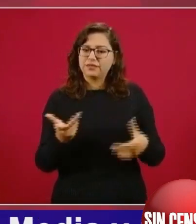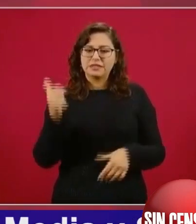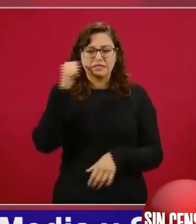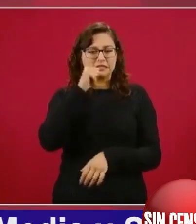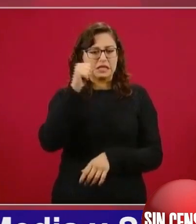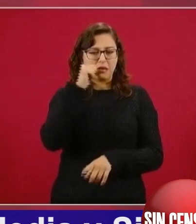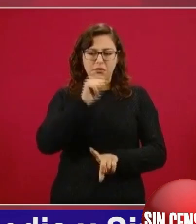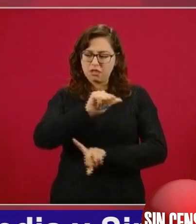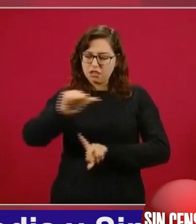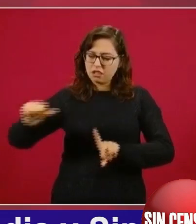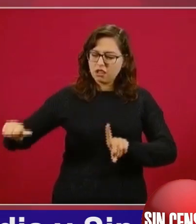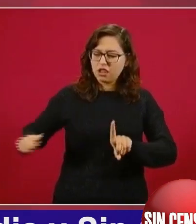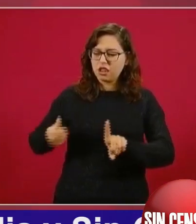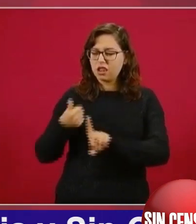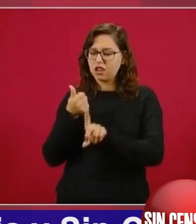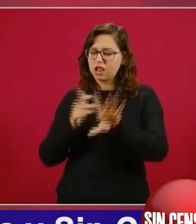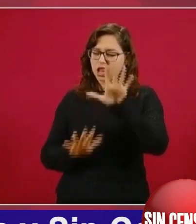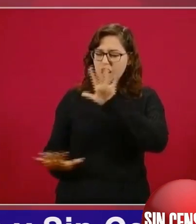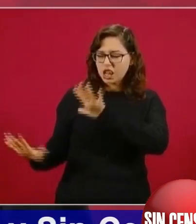dirigentes